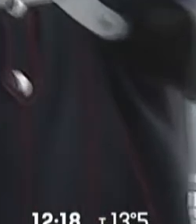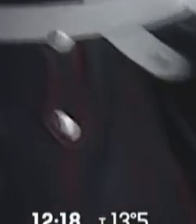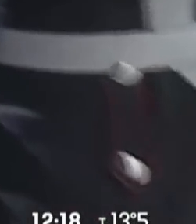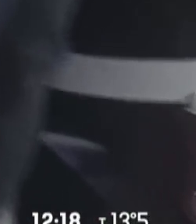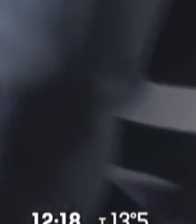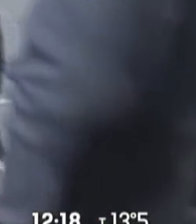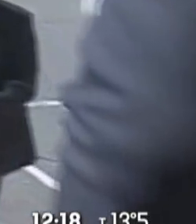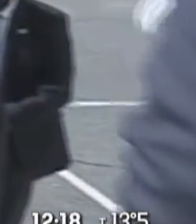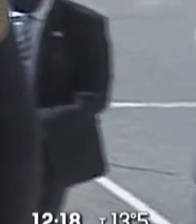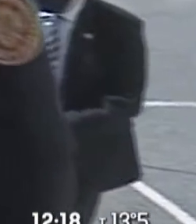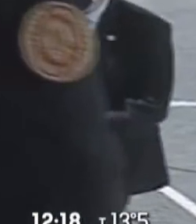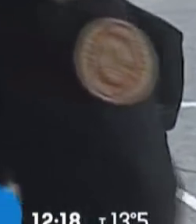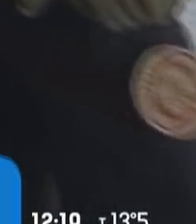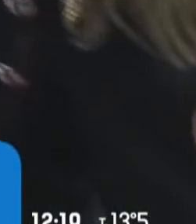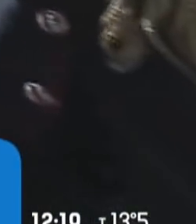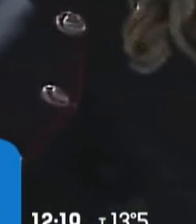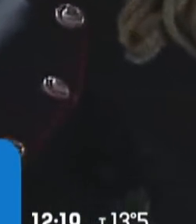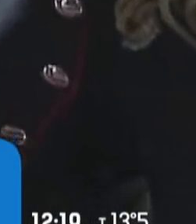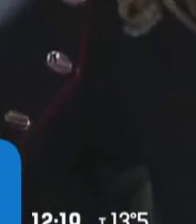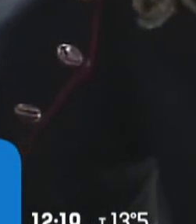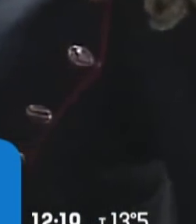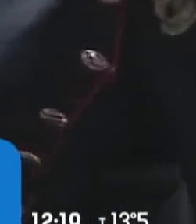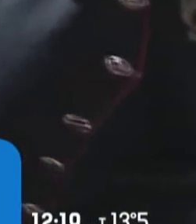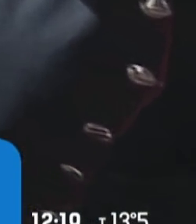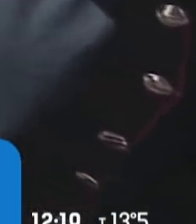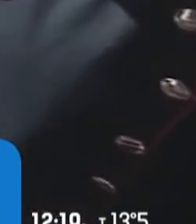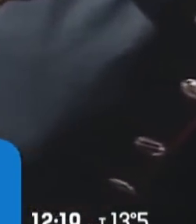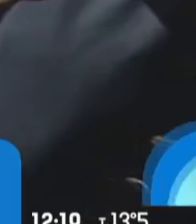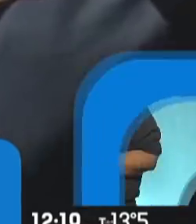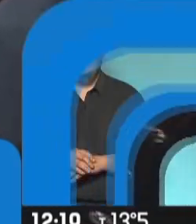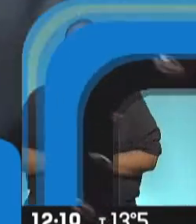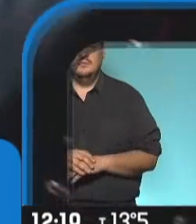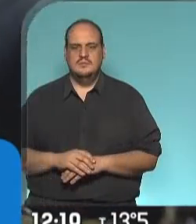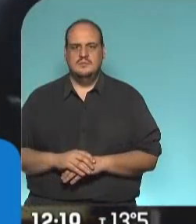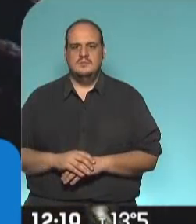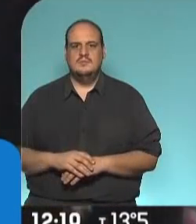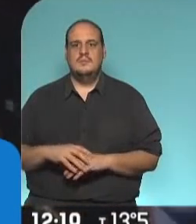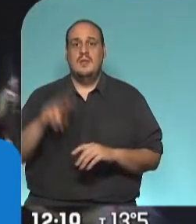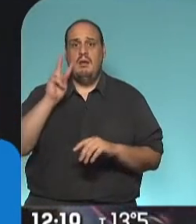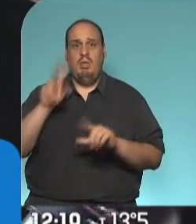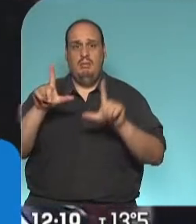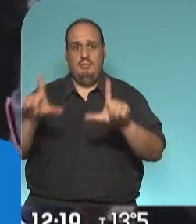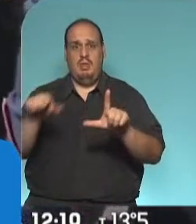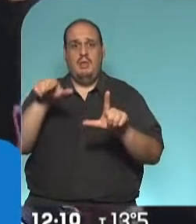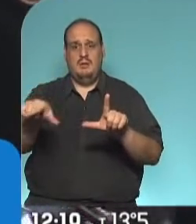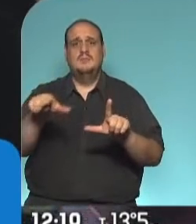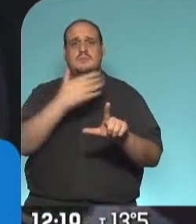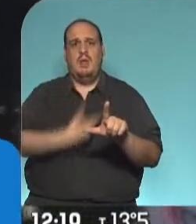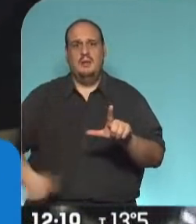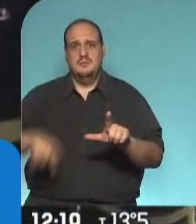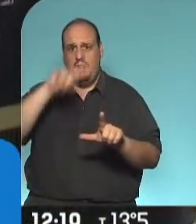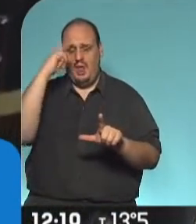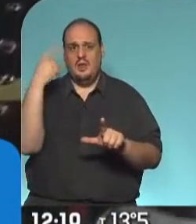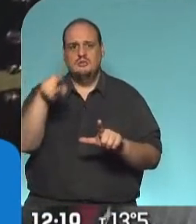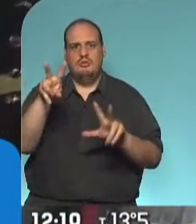La imagen corresponde al presidente de la Nación. Bienvenidos a todos en esta jornada tan particular, tan grata a los sentimientos